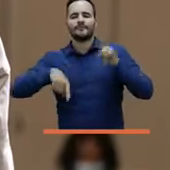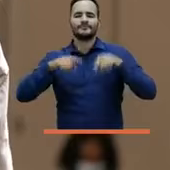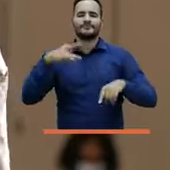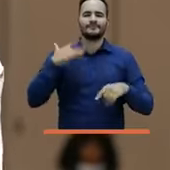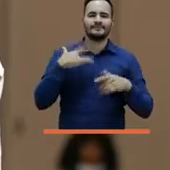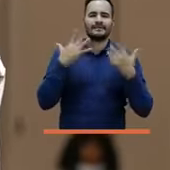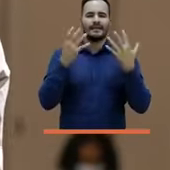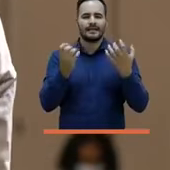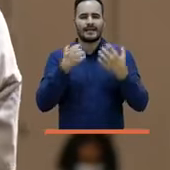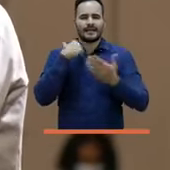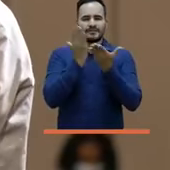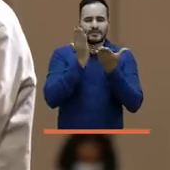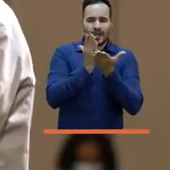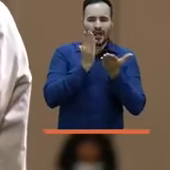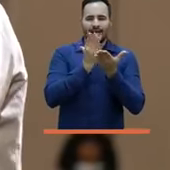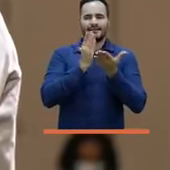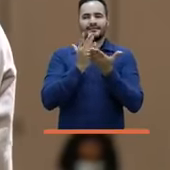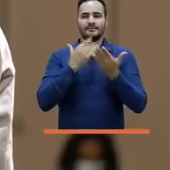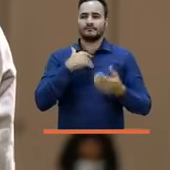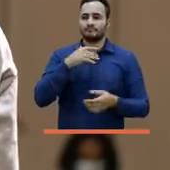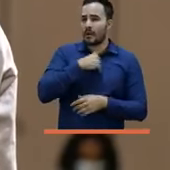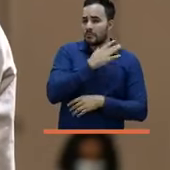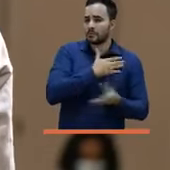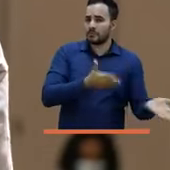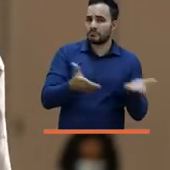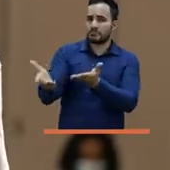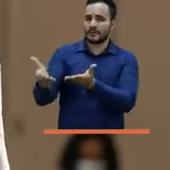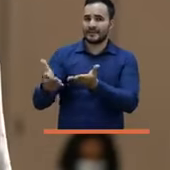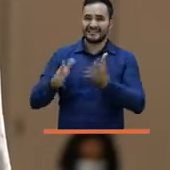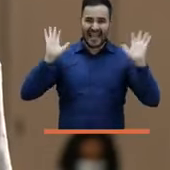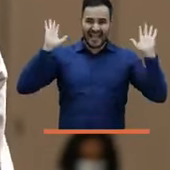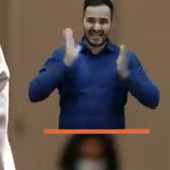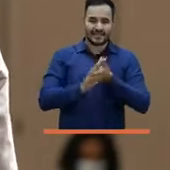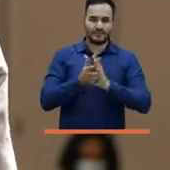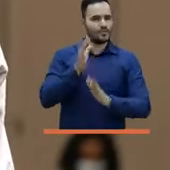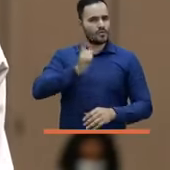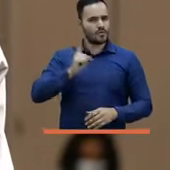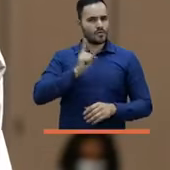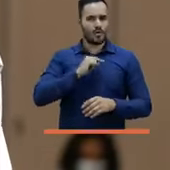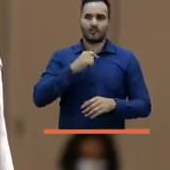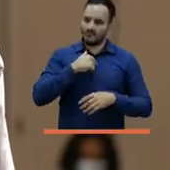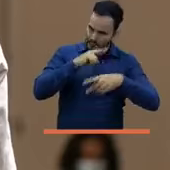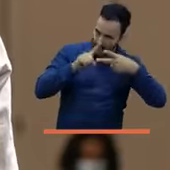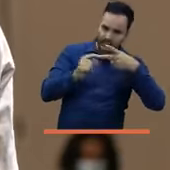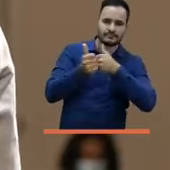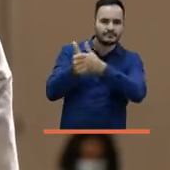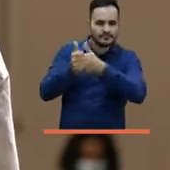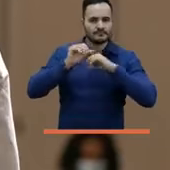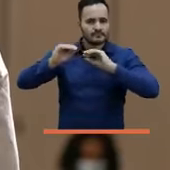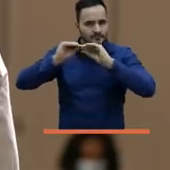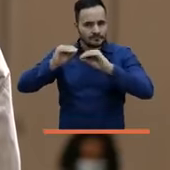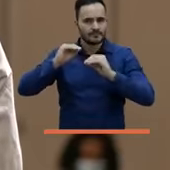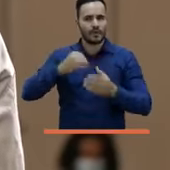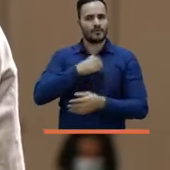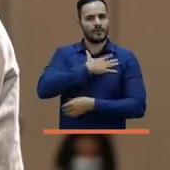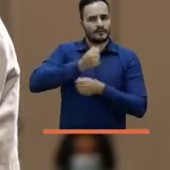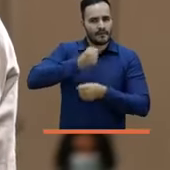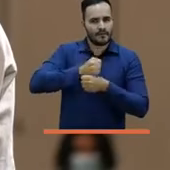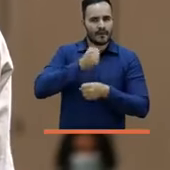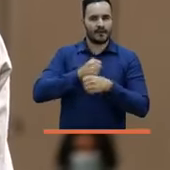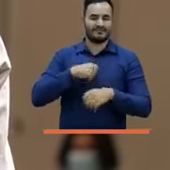hijo estudie sino que su hijo venga y con nosotros tenga formación no formación para el empleo eso no es lo que hace confiar formación